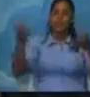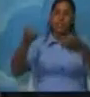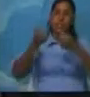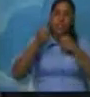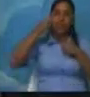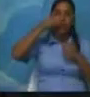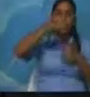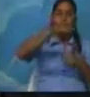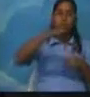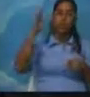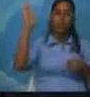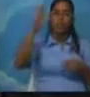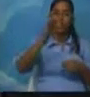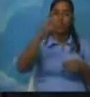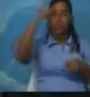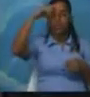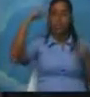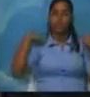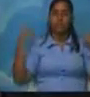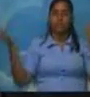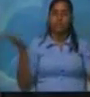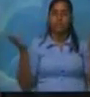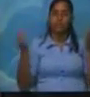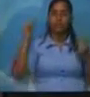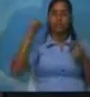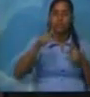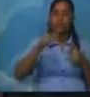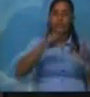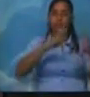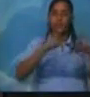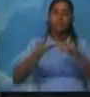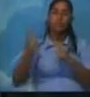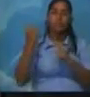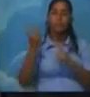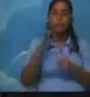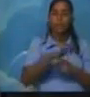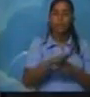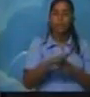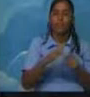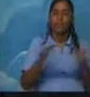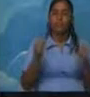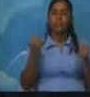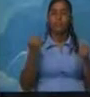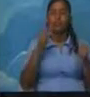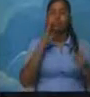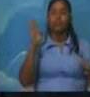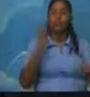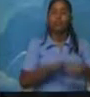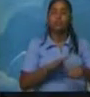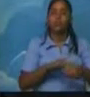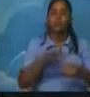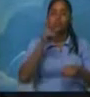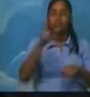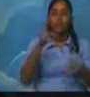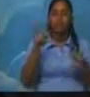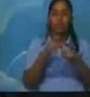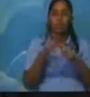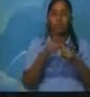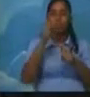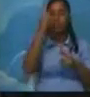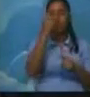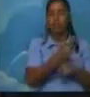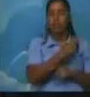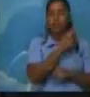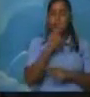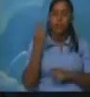cautiverio de Egipto y los trae por este desierto y ahora les está cumpliendo una palabra que les